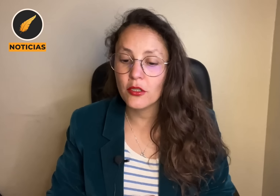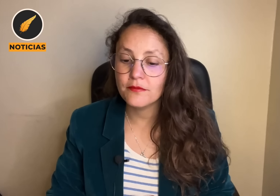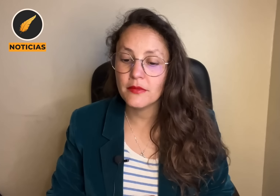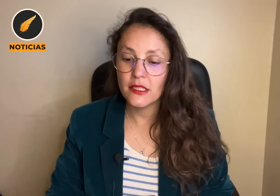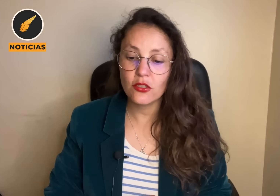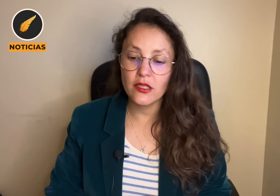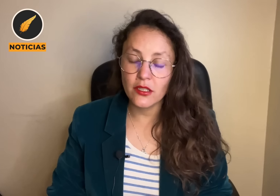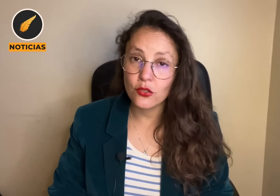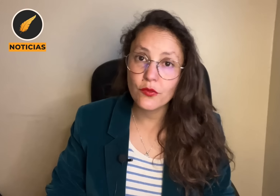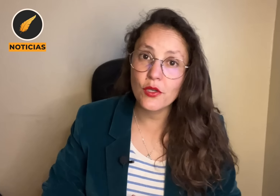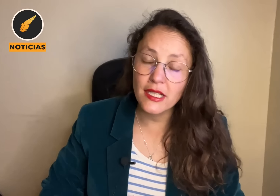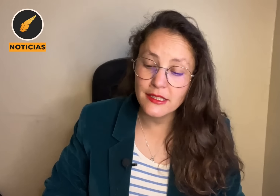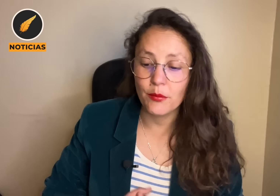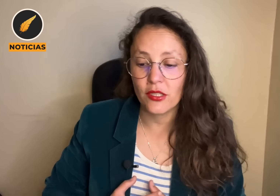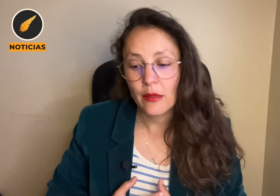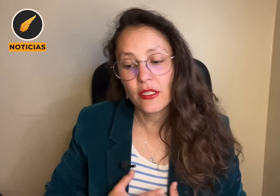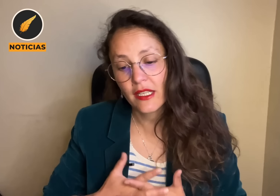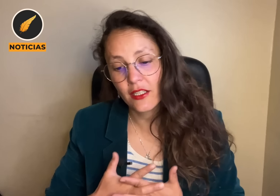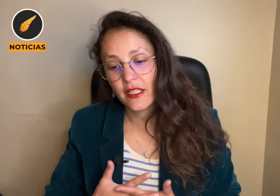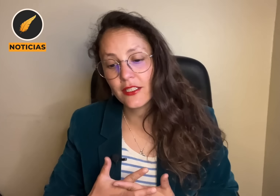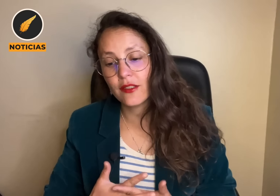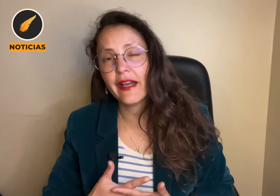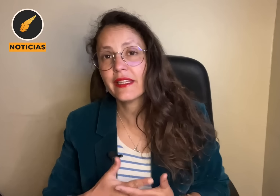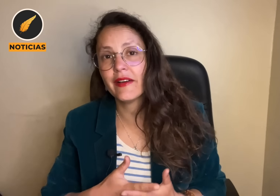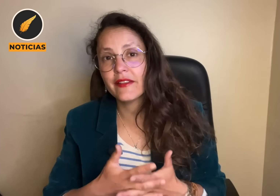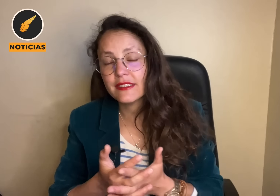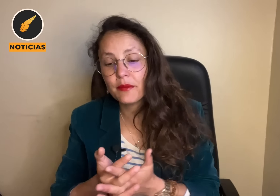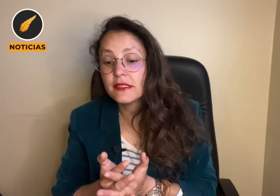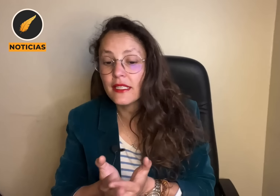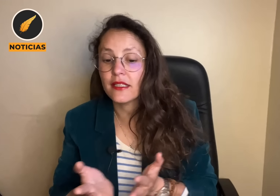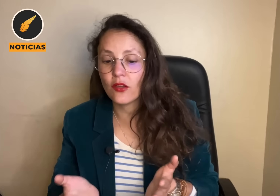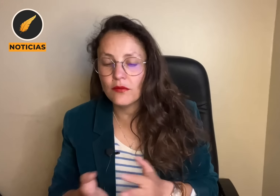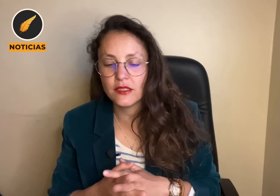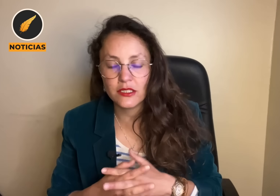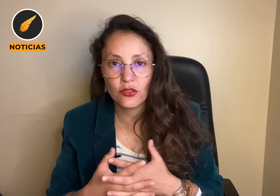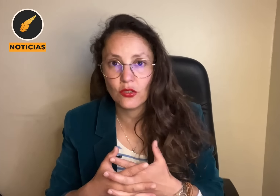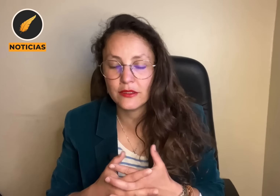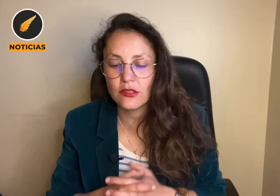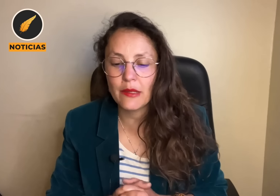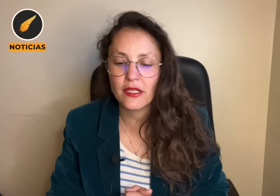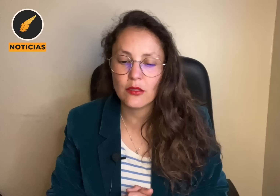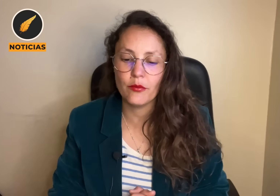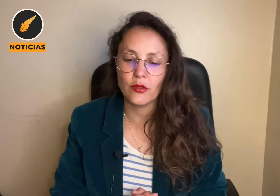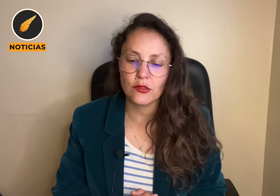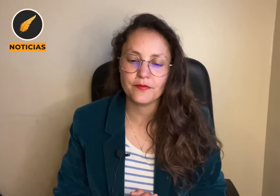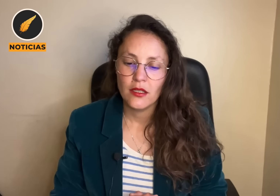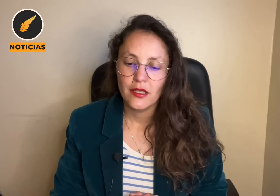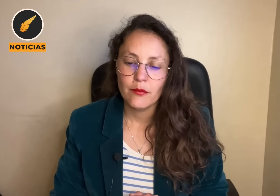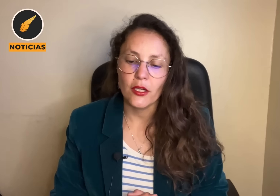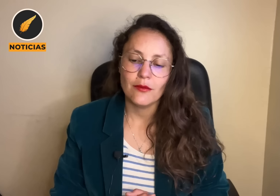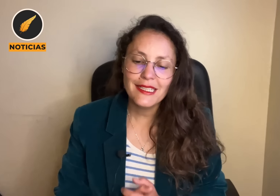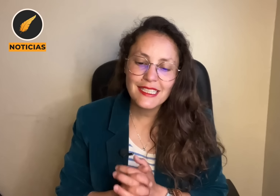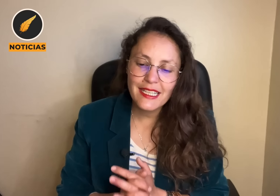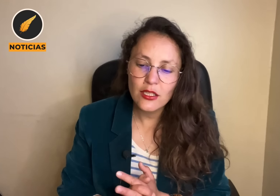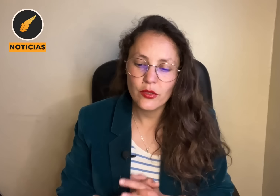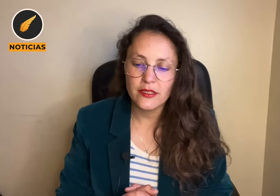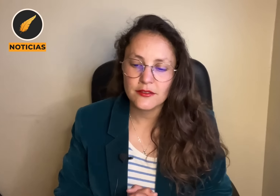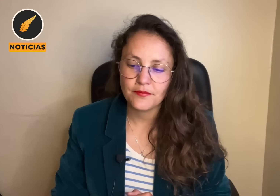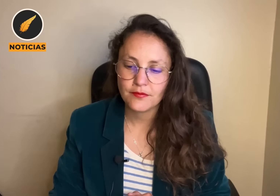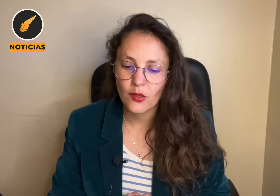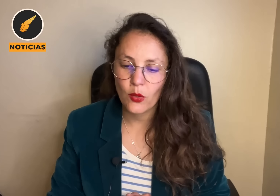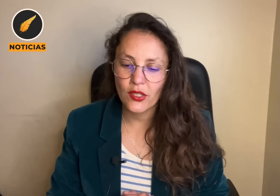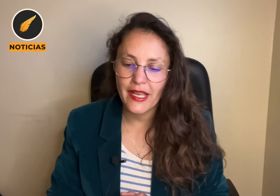como ministro de Interior subrogante. ¿Por qué? Porque Carolina Tohá estaba de vicepresidente, ¿no? De hecho, lo mencionamos en algún minuto. Bueno, ese día